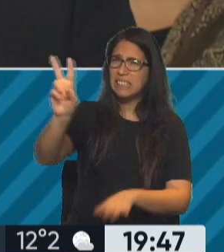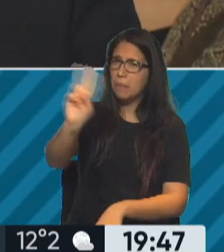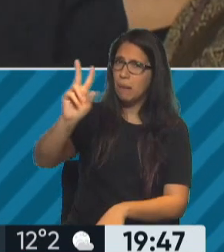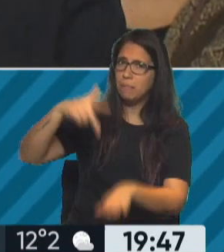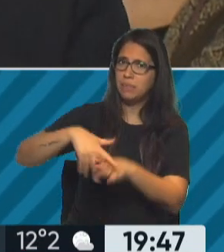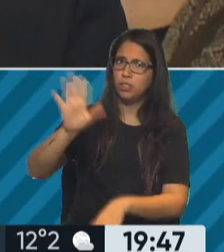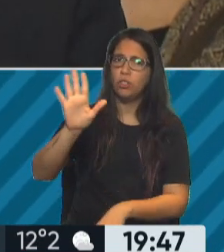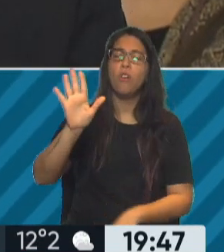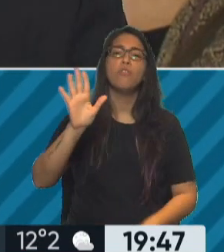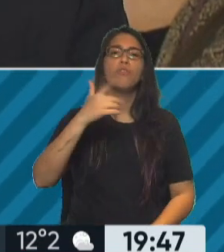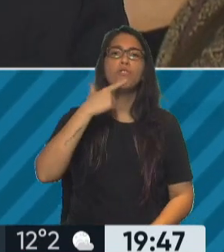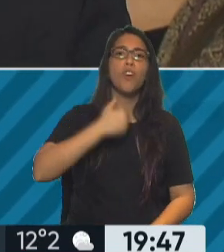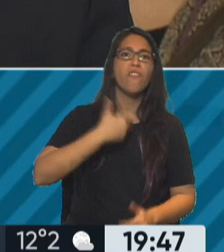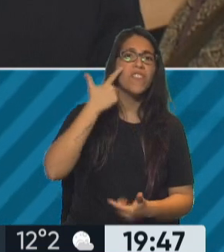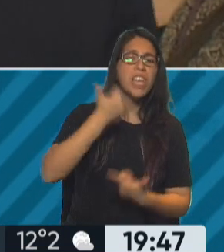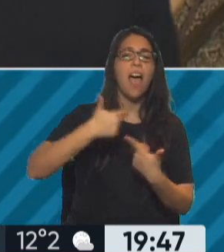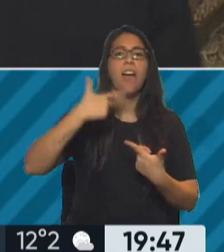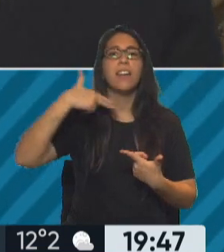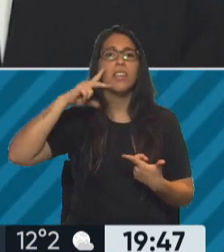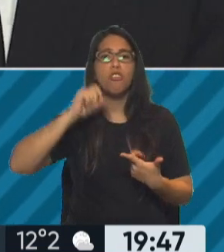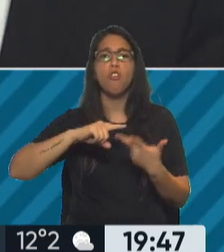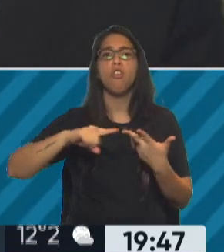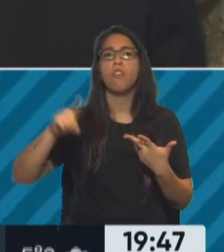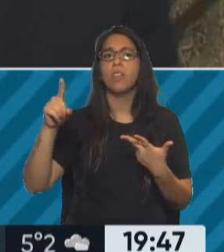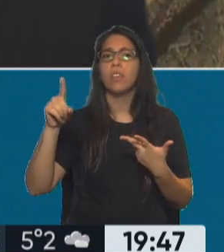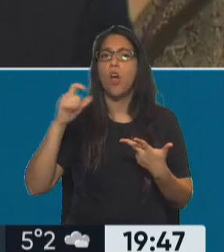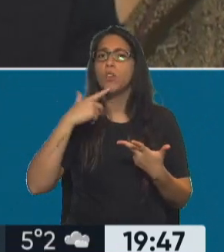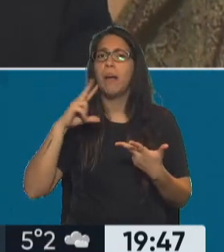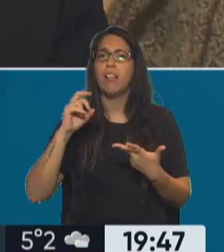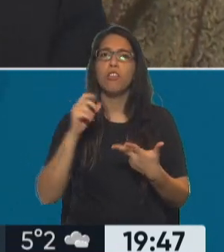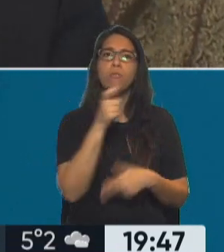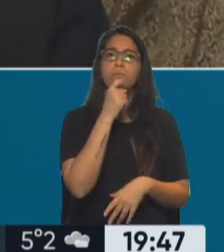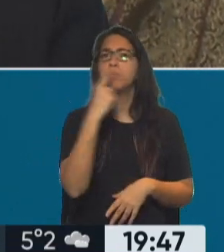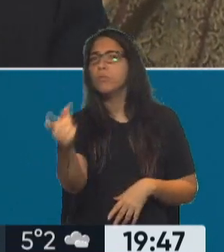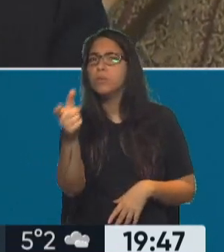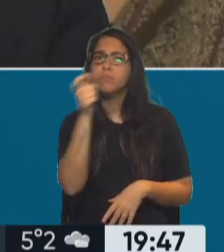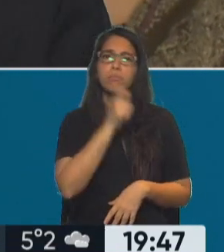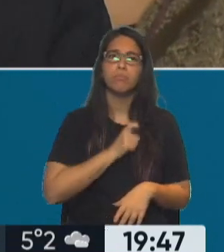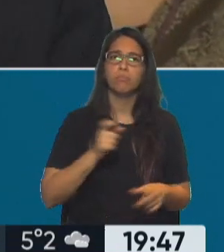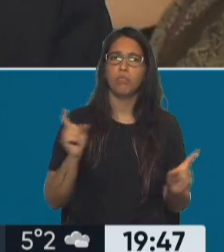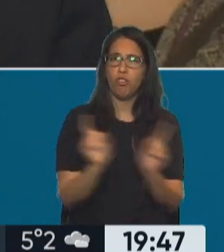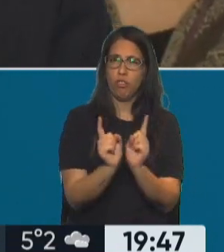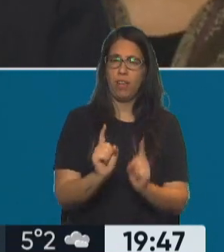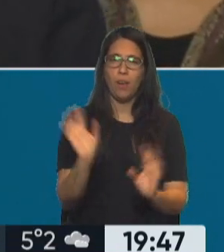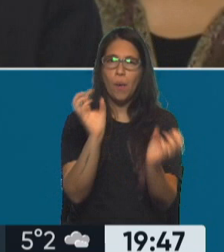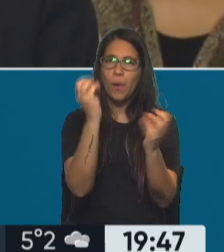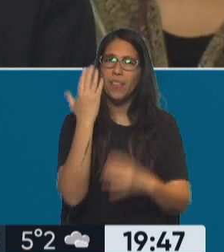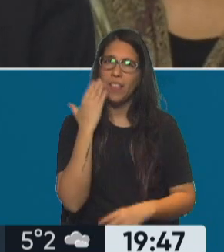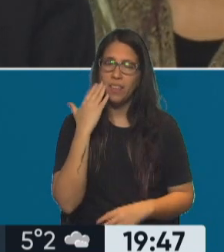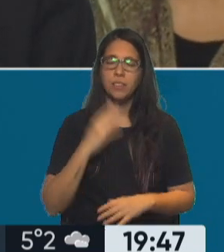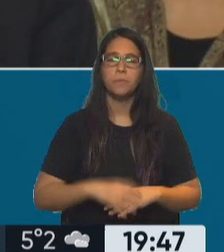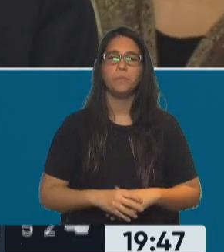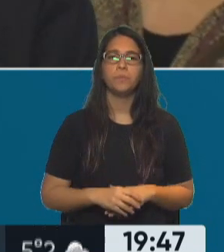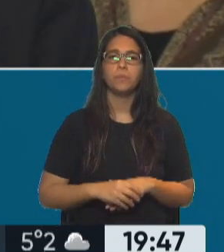aquí Sofía Carán y Nico Márcico y Osvaldo Quiroga, unas preguntas cortitas, respuestas cortitas. Sofía. ¿Qué tal, Rossi? ¿Cómo va? Buenas tardes, noches.